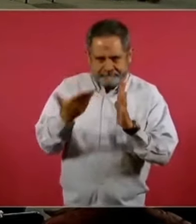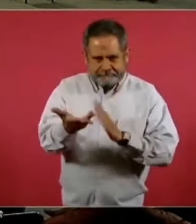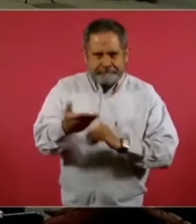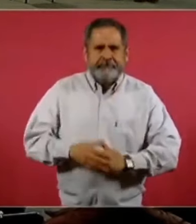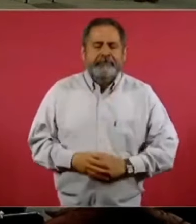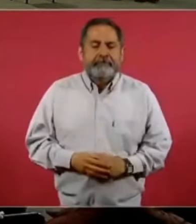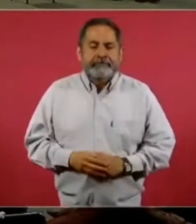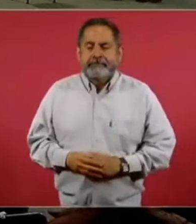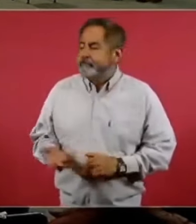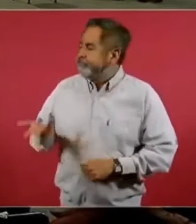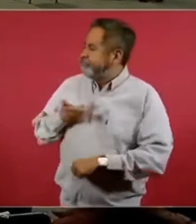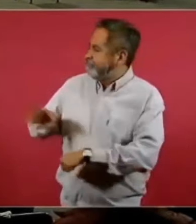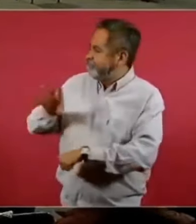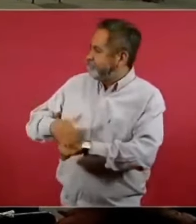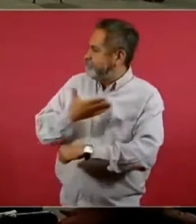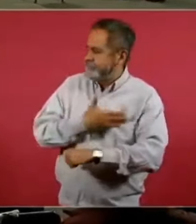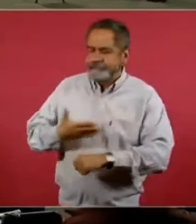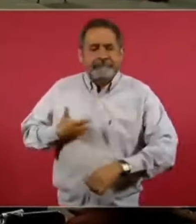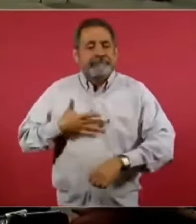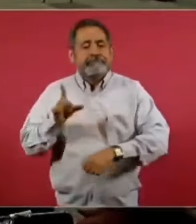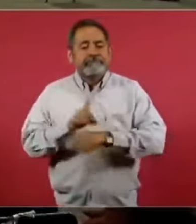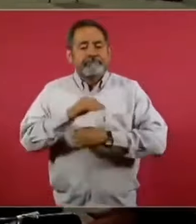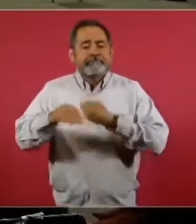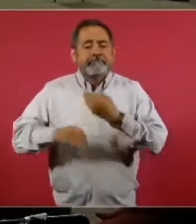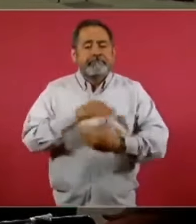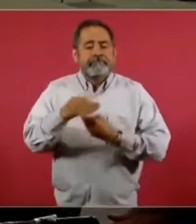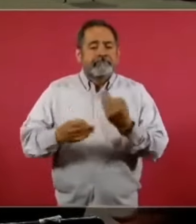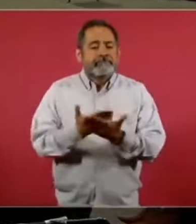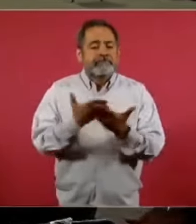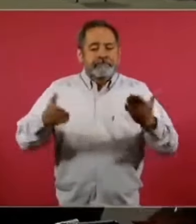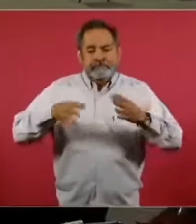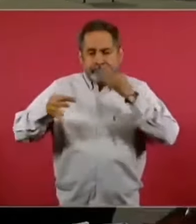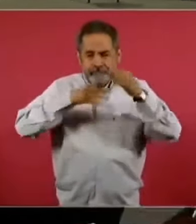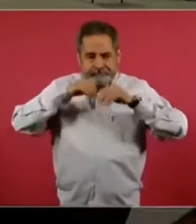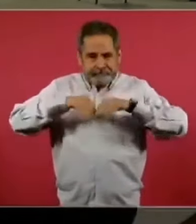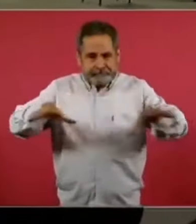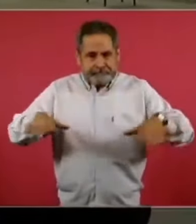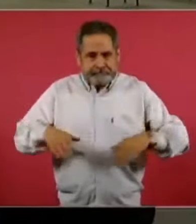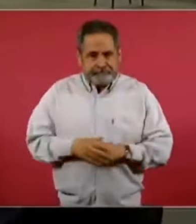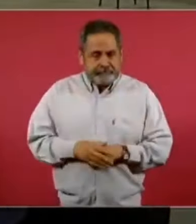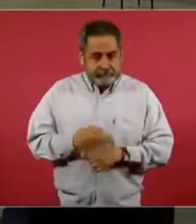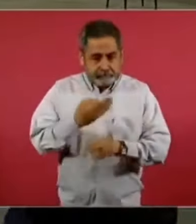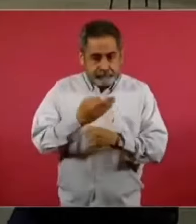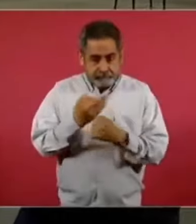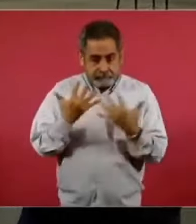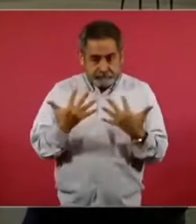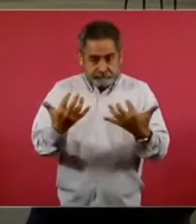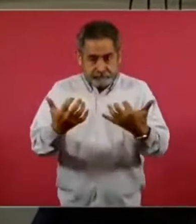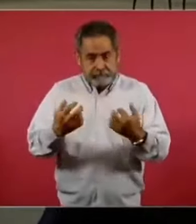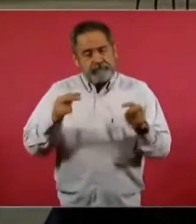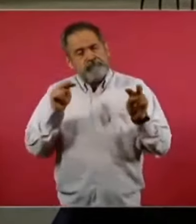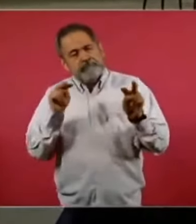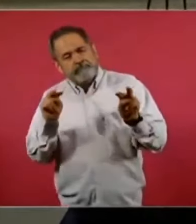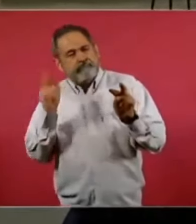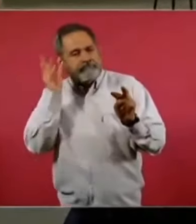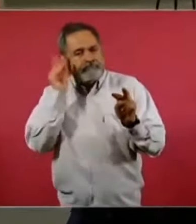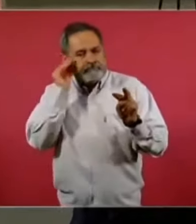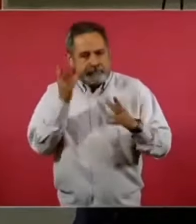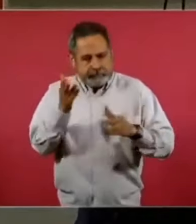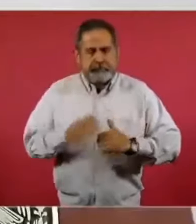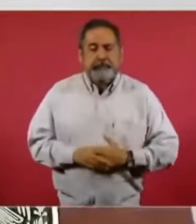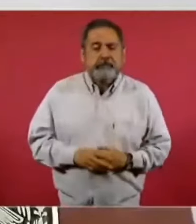con su permiso Presidente buenos días a todas a todos medios de comunicación los que nos escuchan el